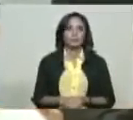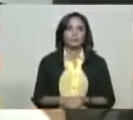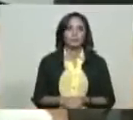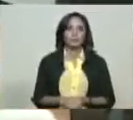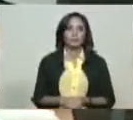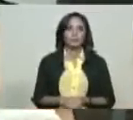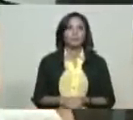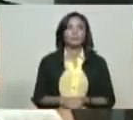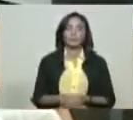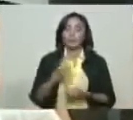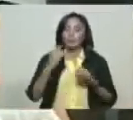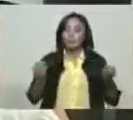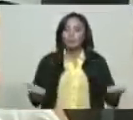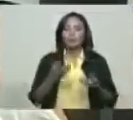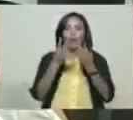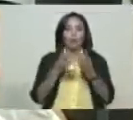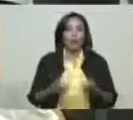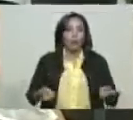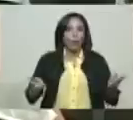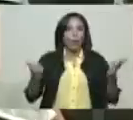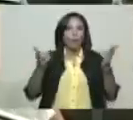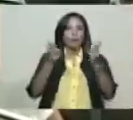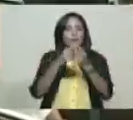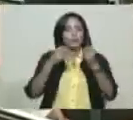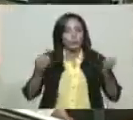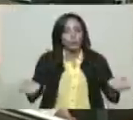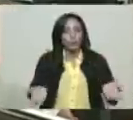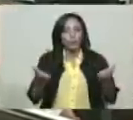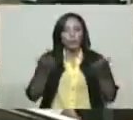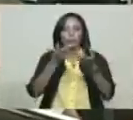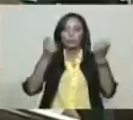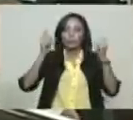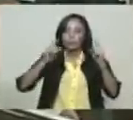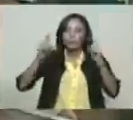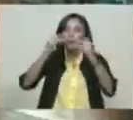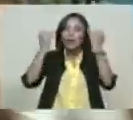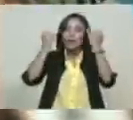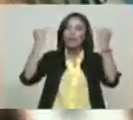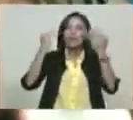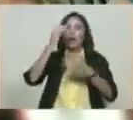Hay que sembrar valores, hay que sembrar ideas